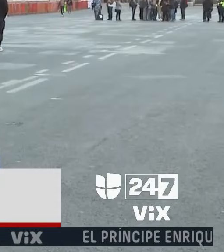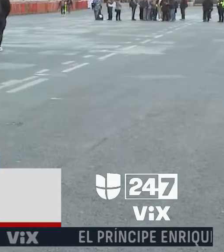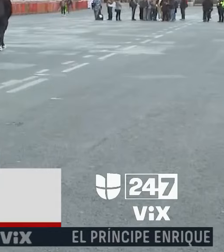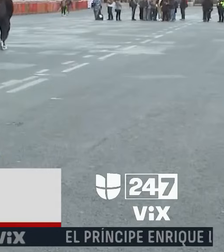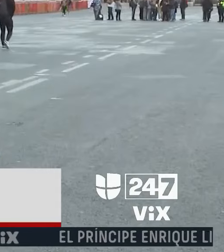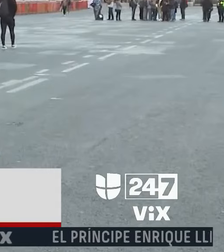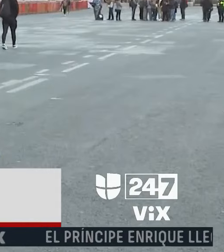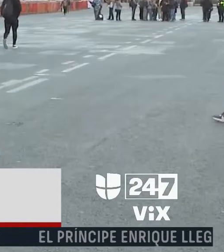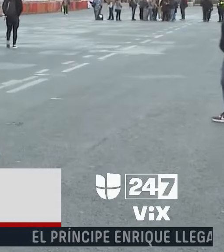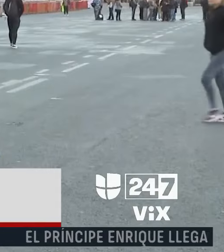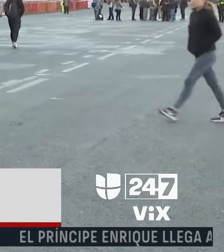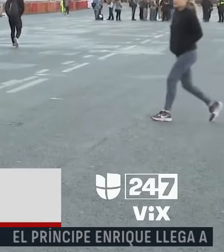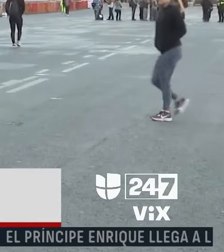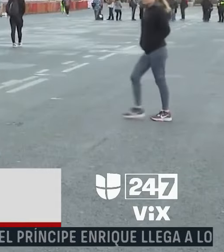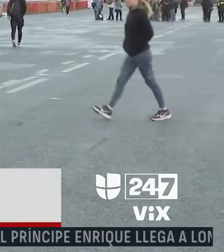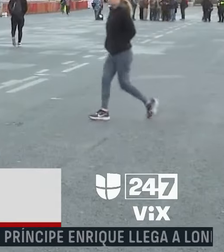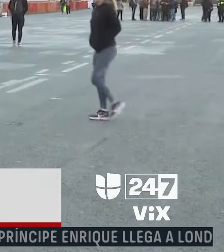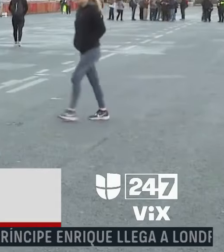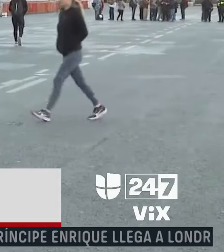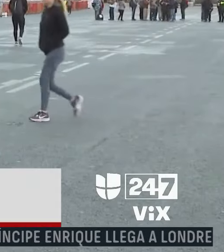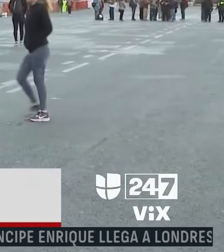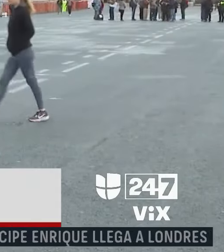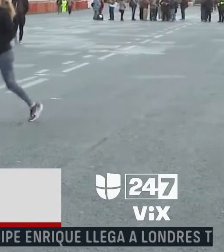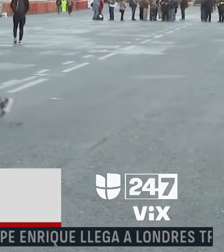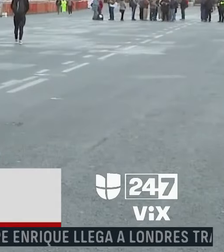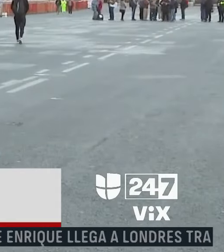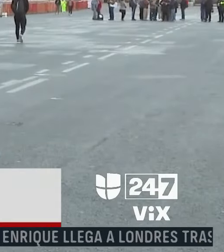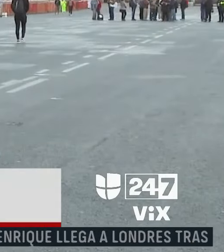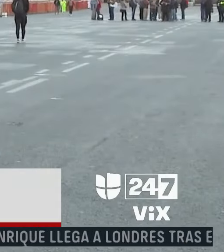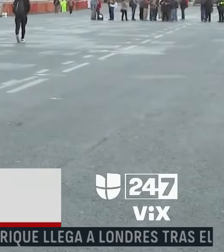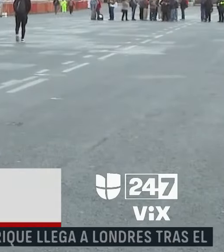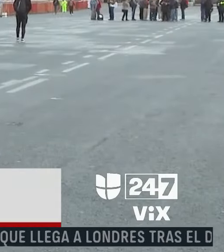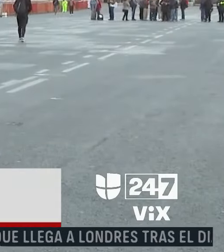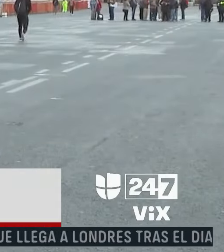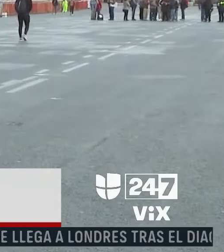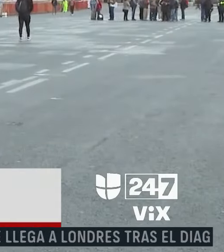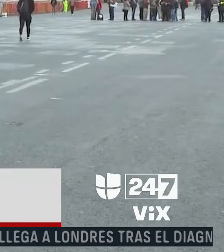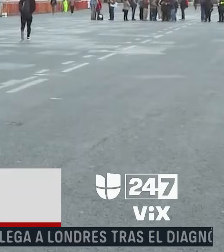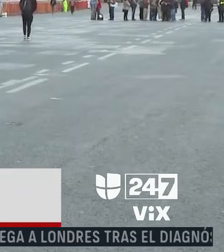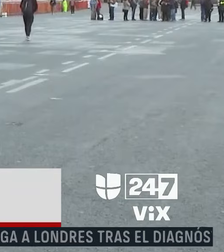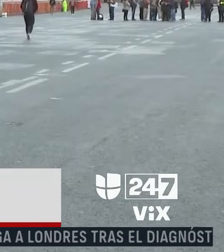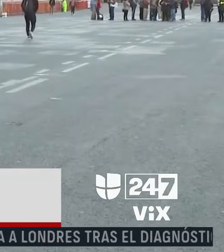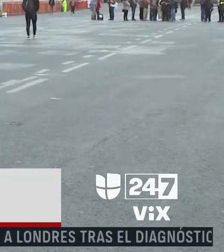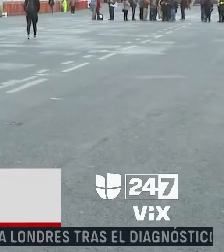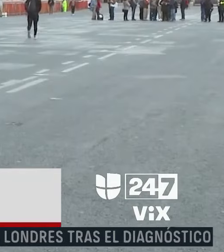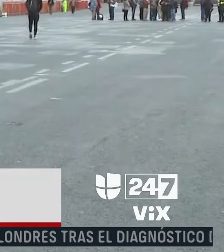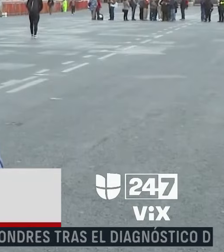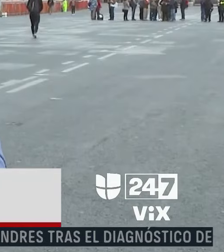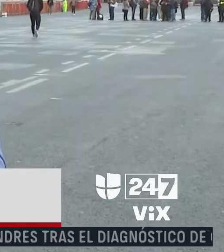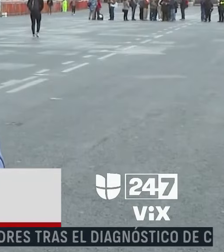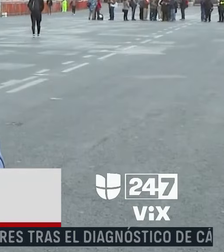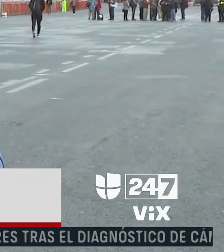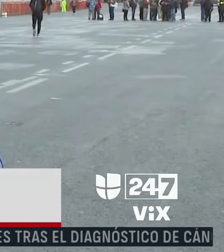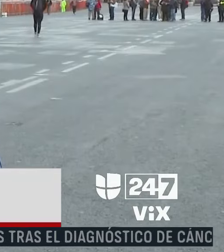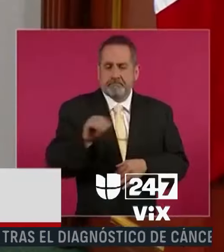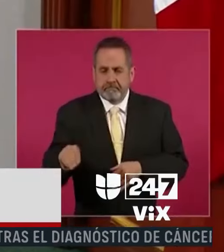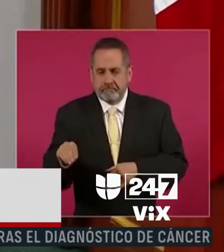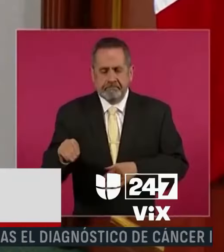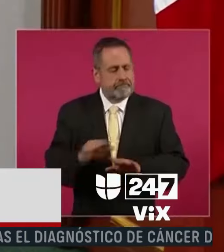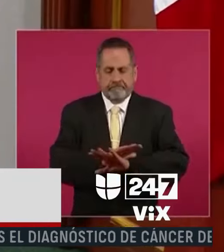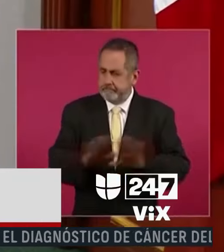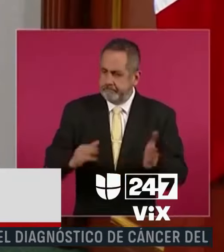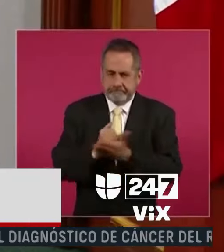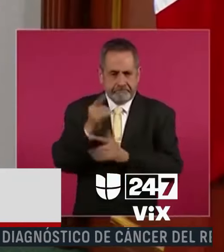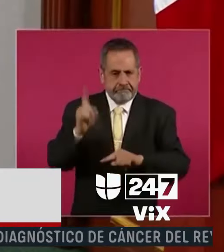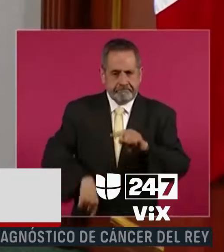hay artículos antipopulares que deben eliminarse de manera definitiva. Y miren, este fue algún de sus planteamientos.